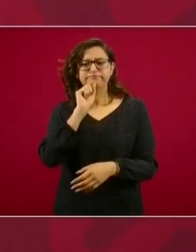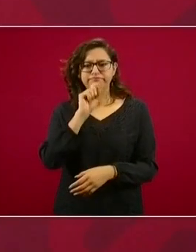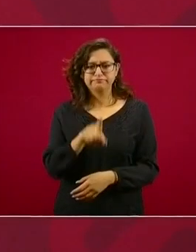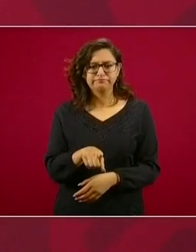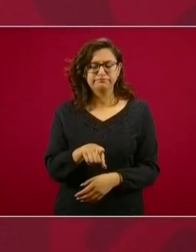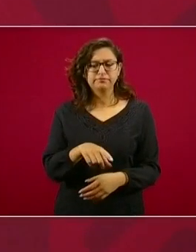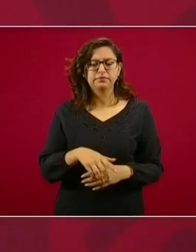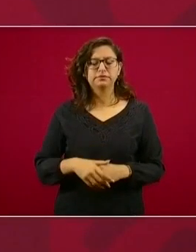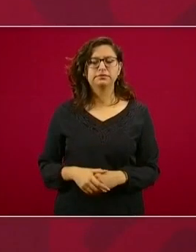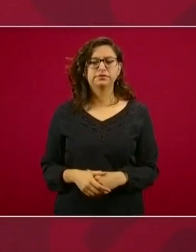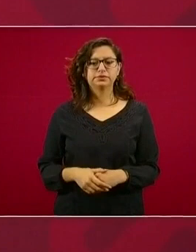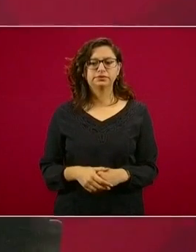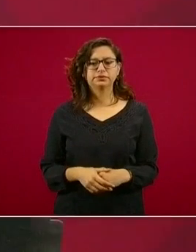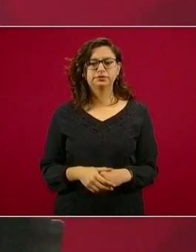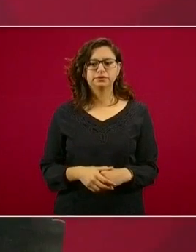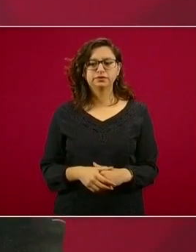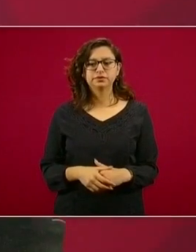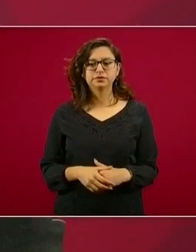Estamos